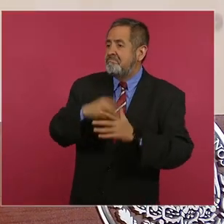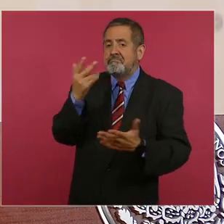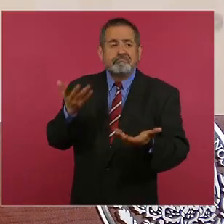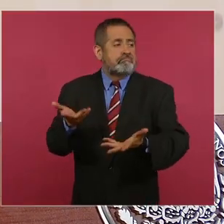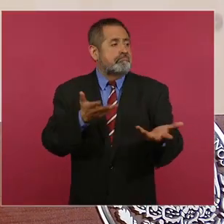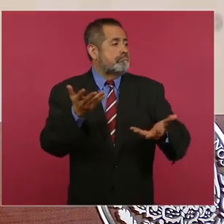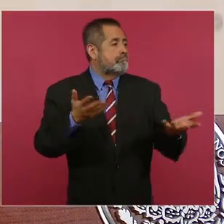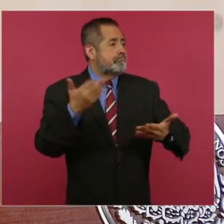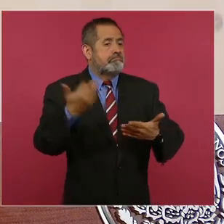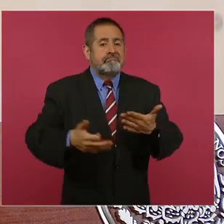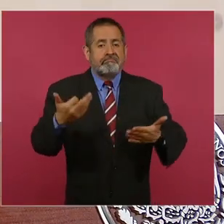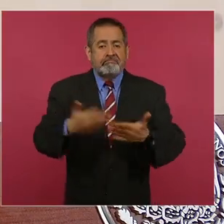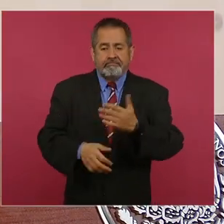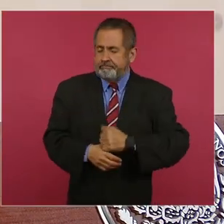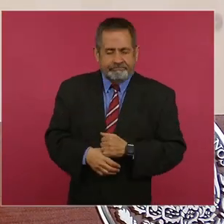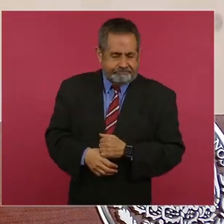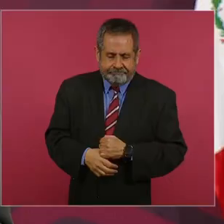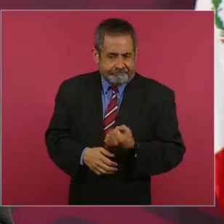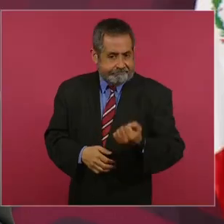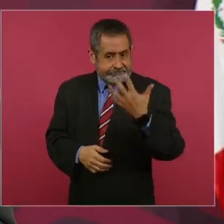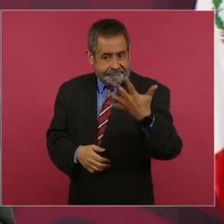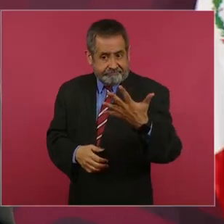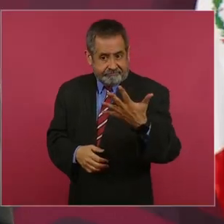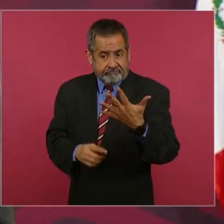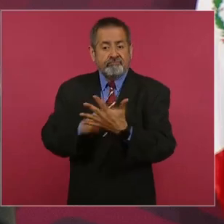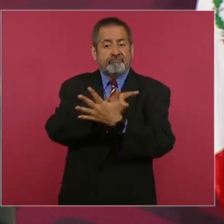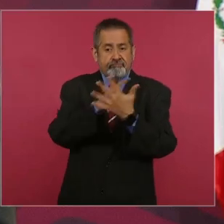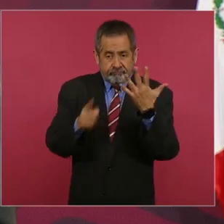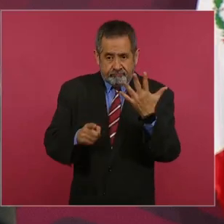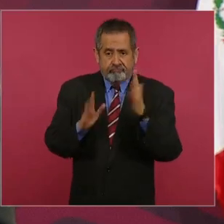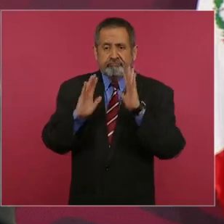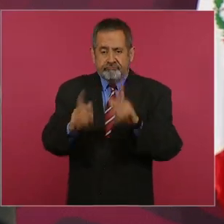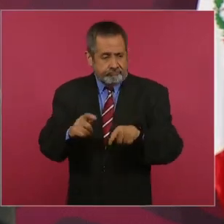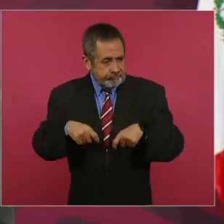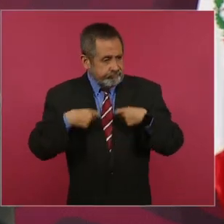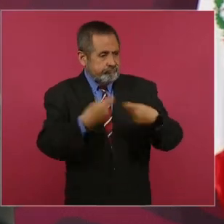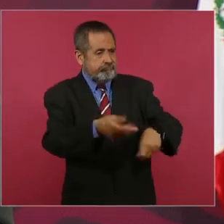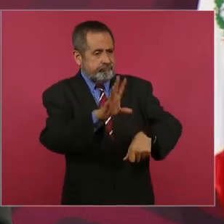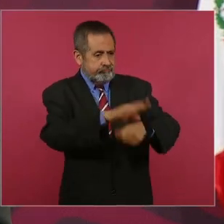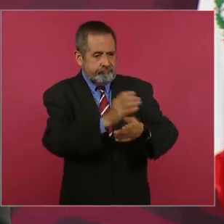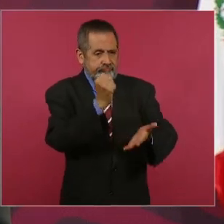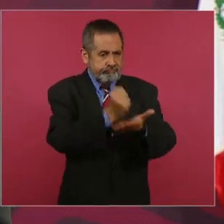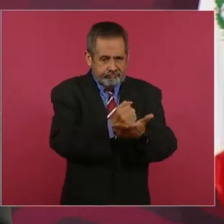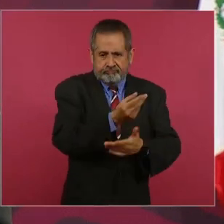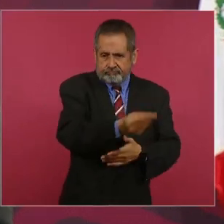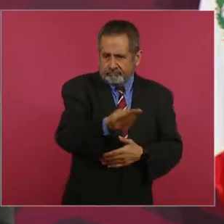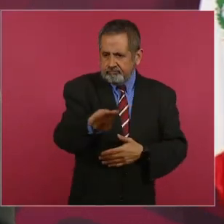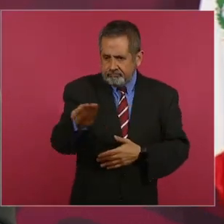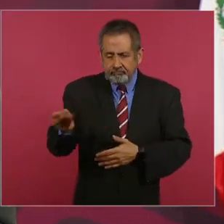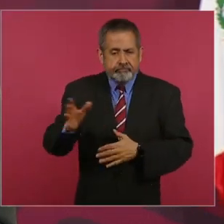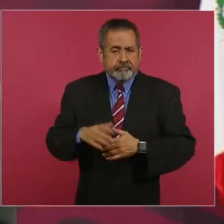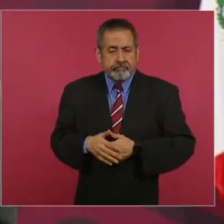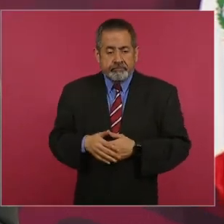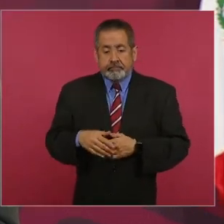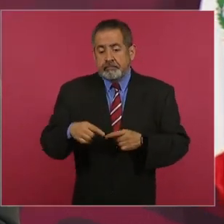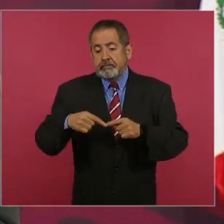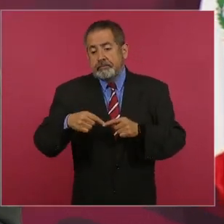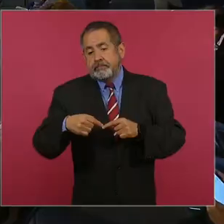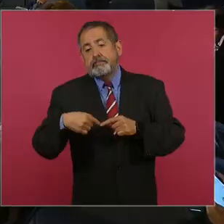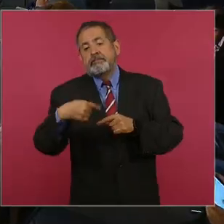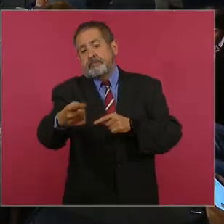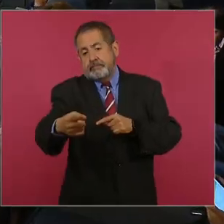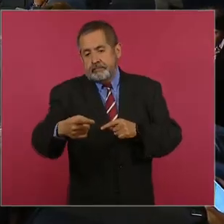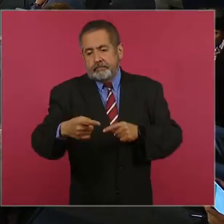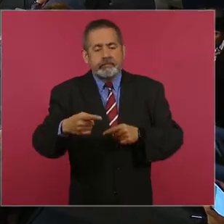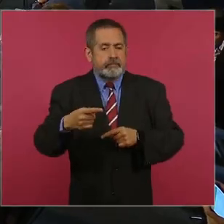de los cinco que se licitaron y antes de que termine el año también se lanza la convocatoria para los